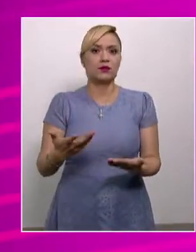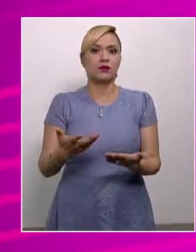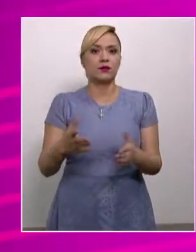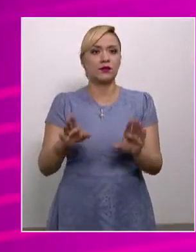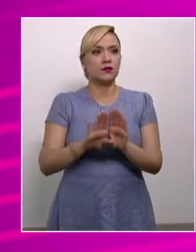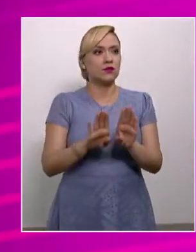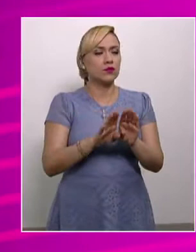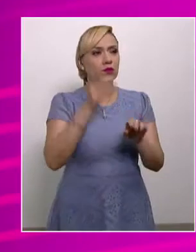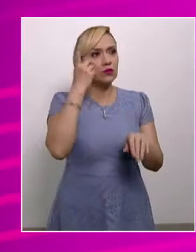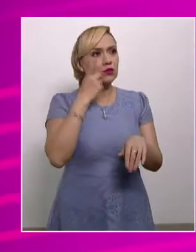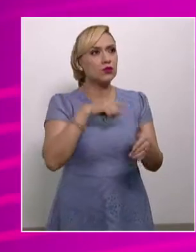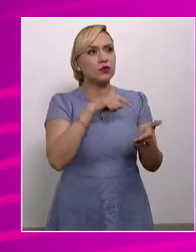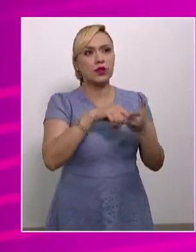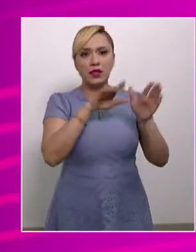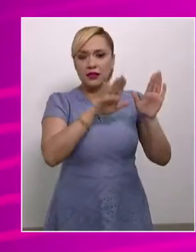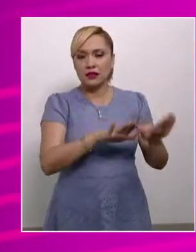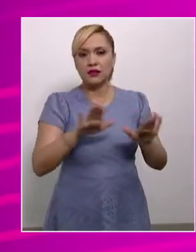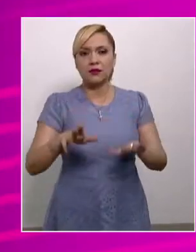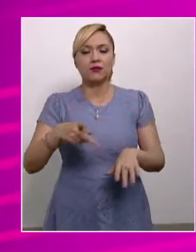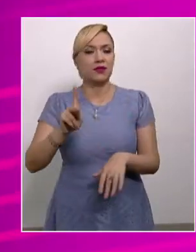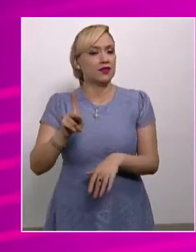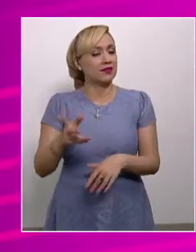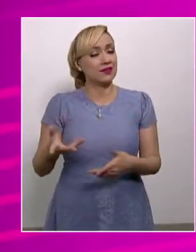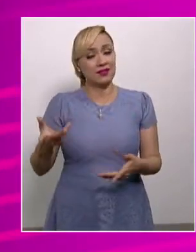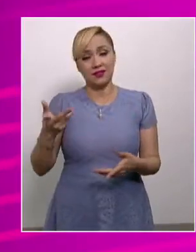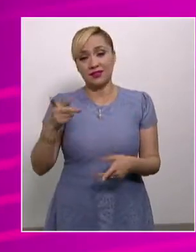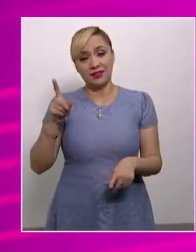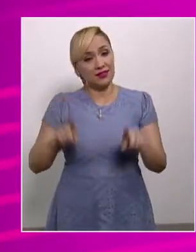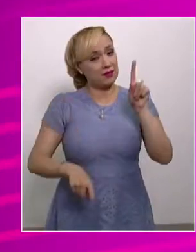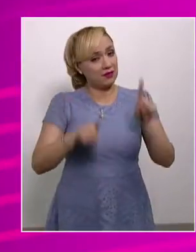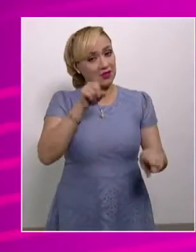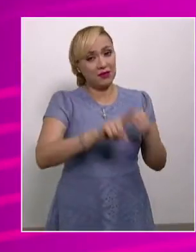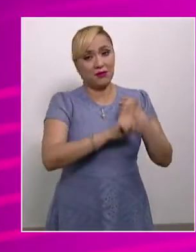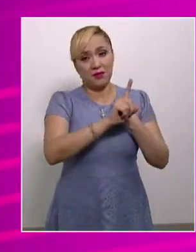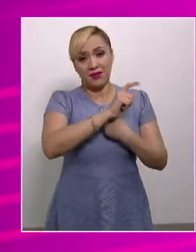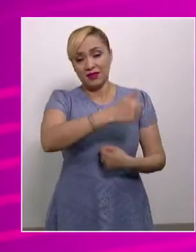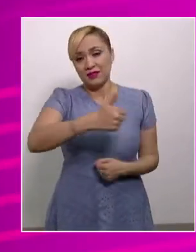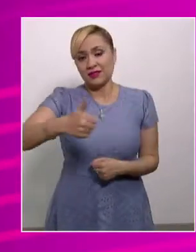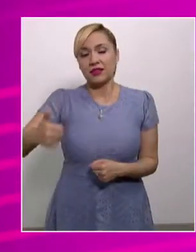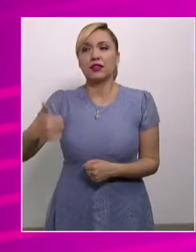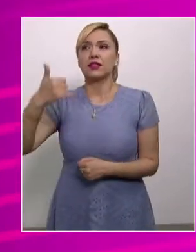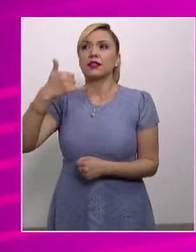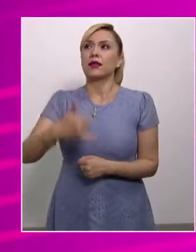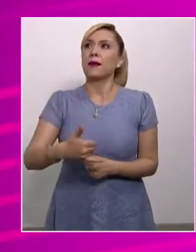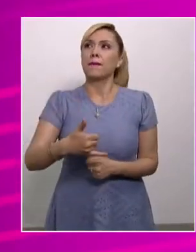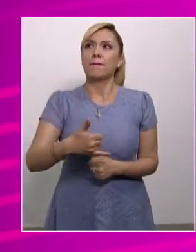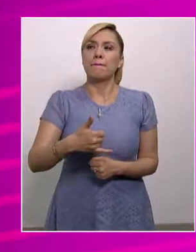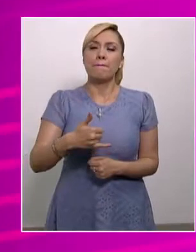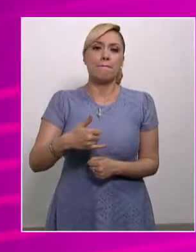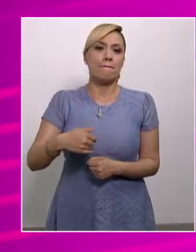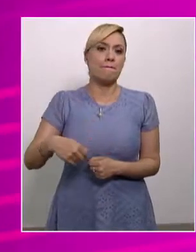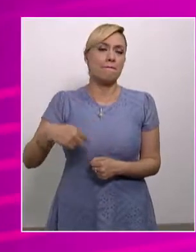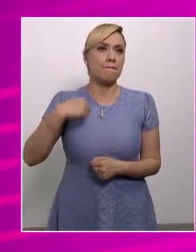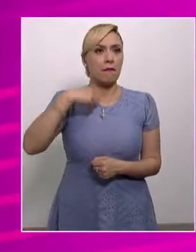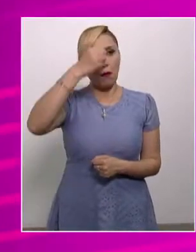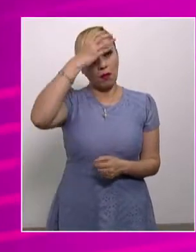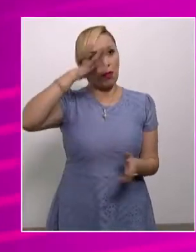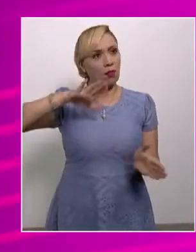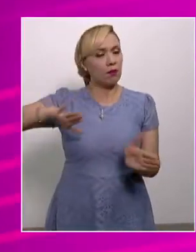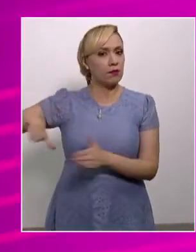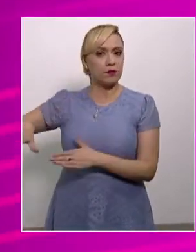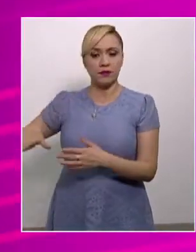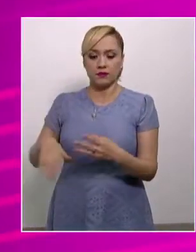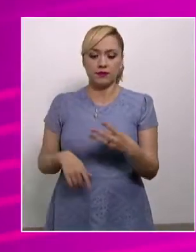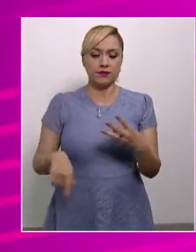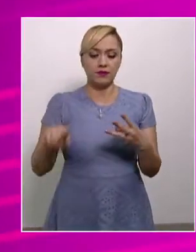todo depende de las situaciones en las que están viviendo. Y también no dejar para nosotros de lado la otra